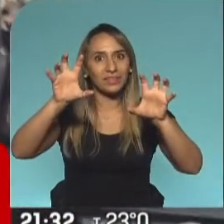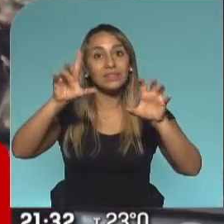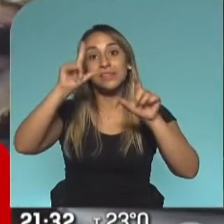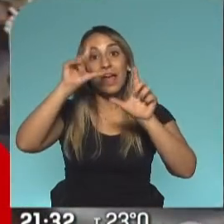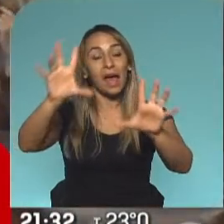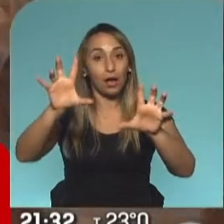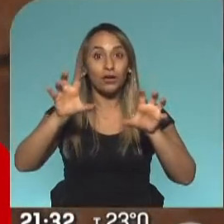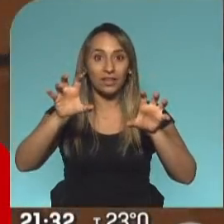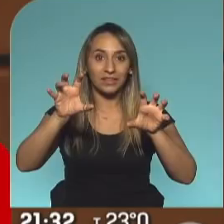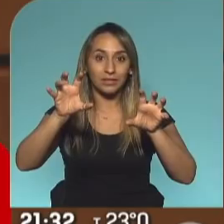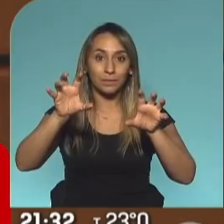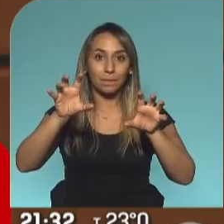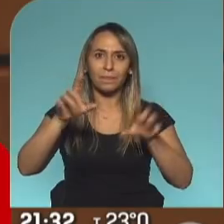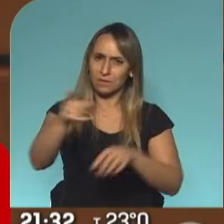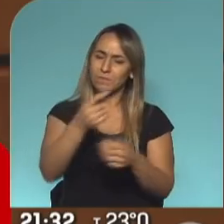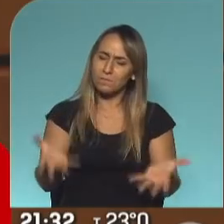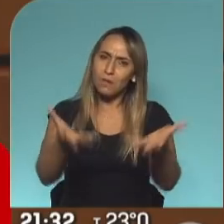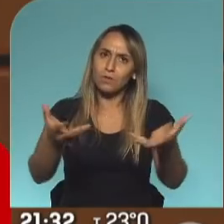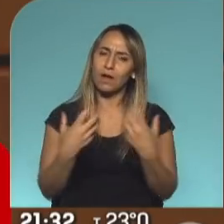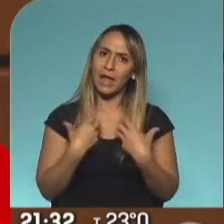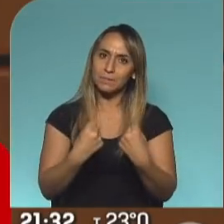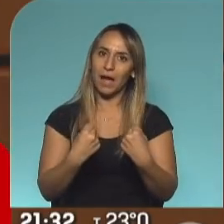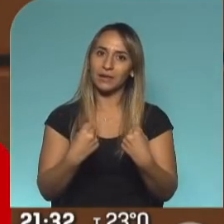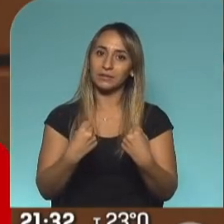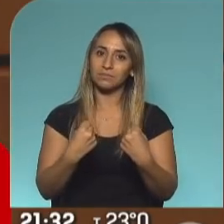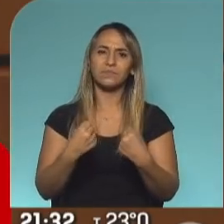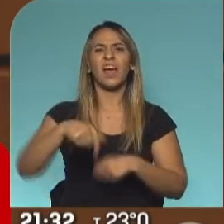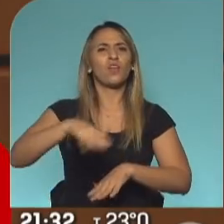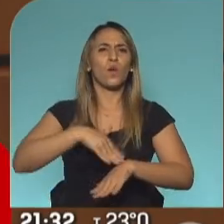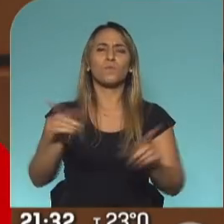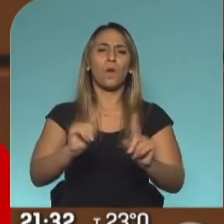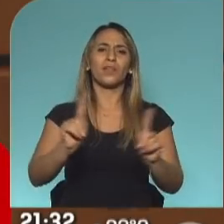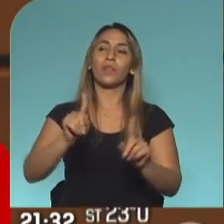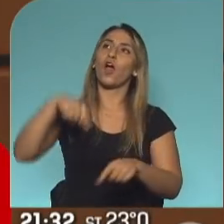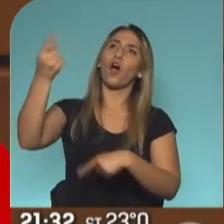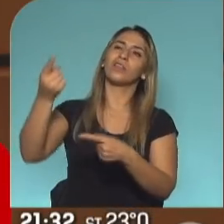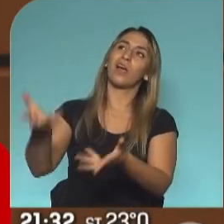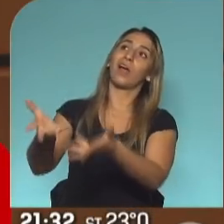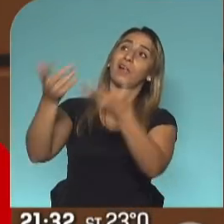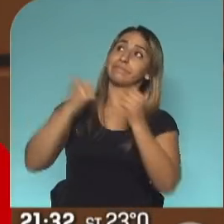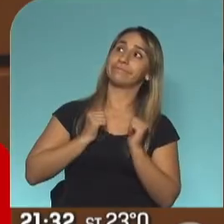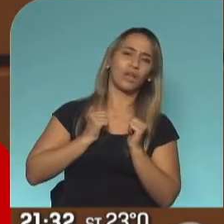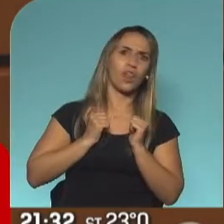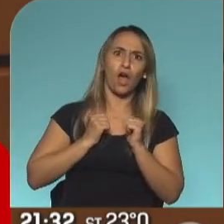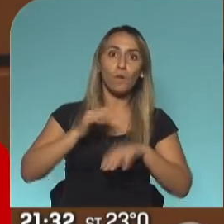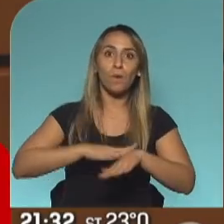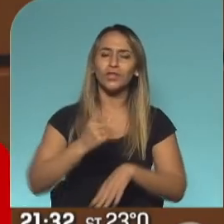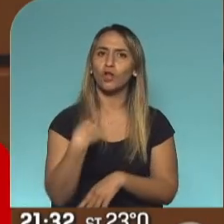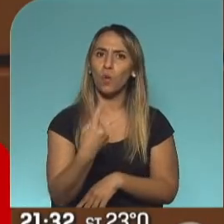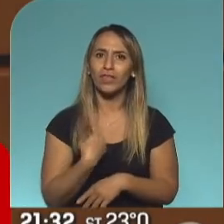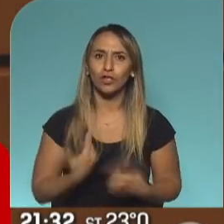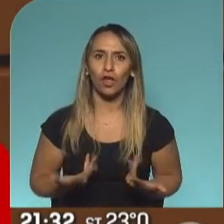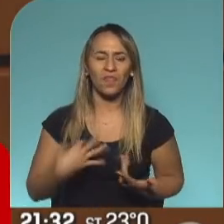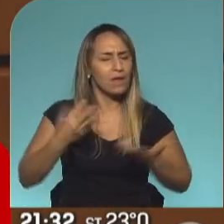Recordémoslo y animémonos. Este no es el tiempo de los otros, este es nuestro tiempo. Acá no